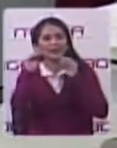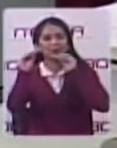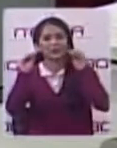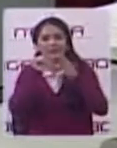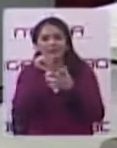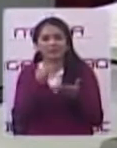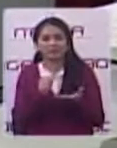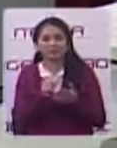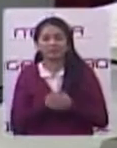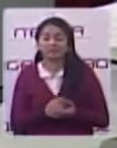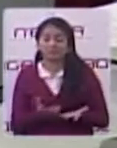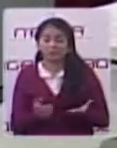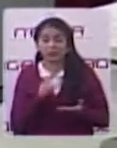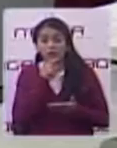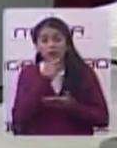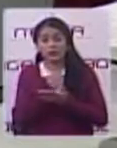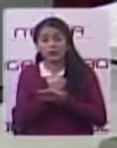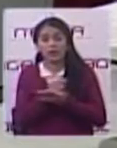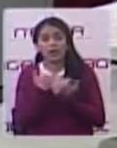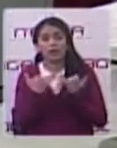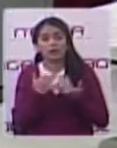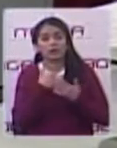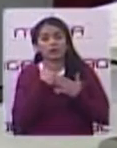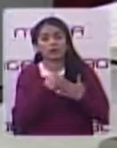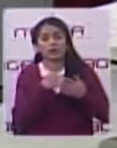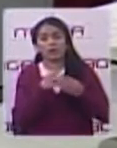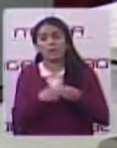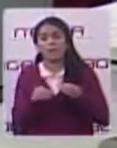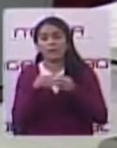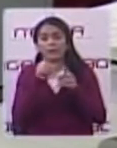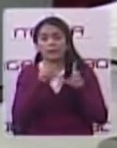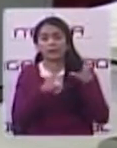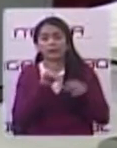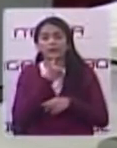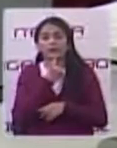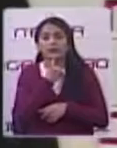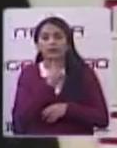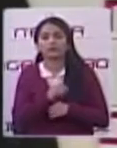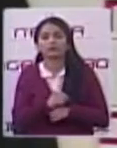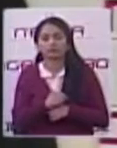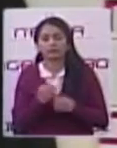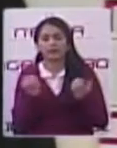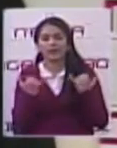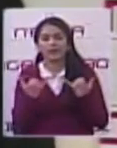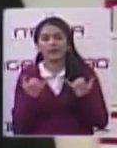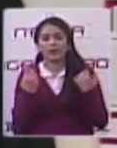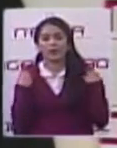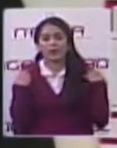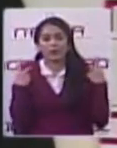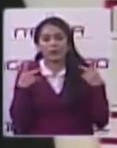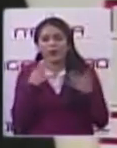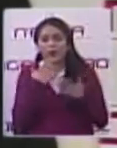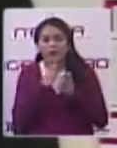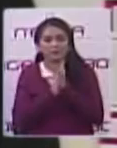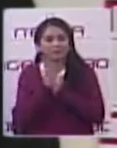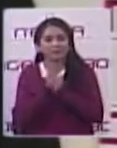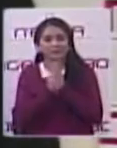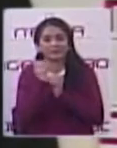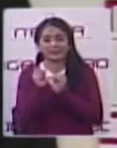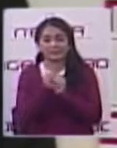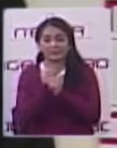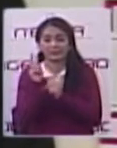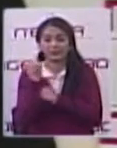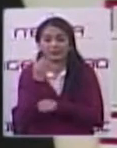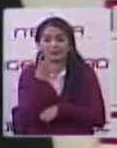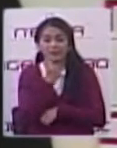eso, pero que sí van a ayudar a muchas personas justamente ahora, o sea, oportunidades del 2017, tal vez aún antes de que